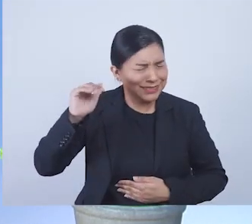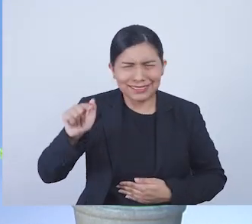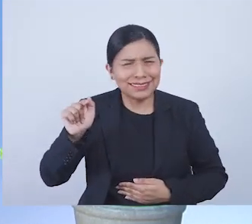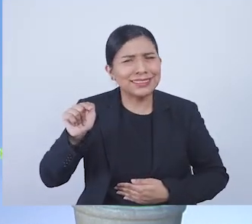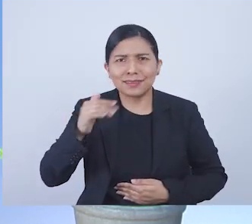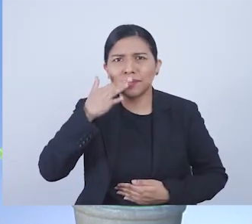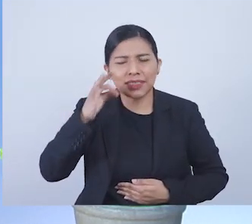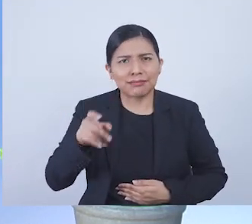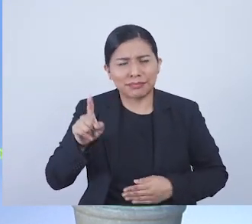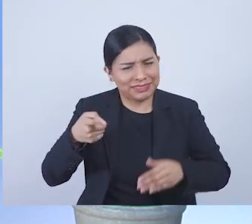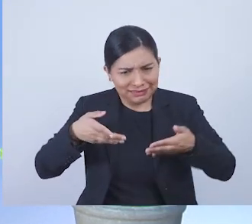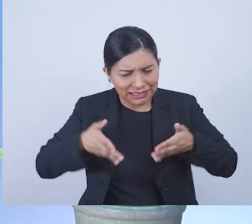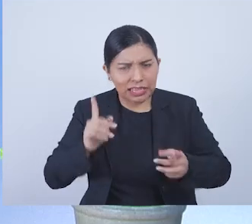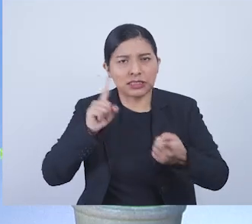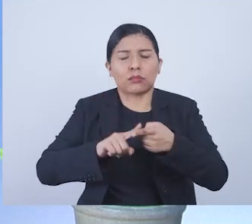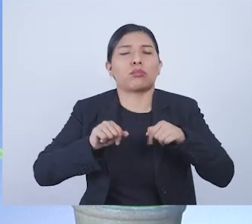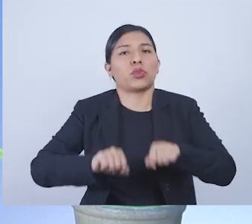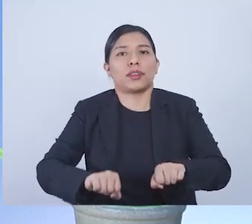que nace hasta que uno muere.